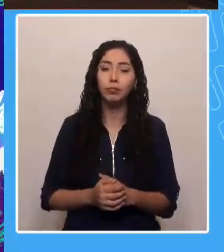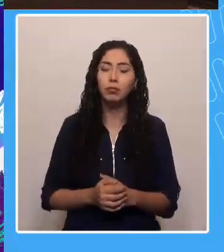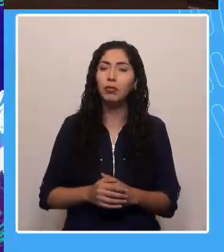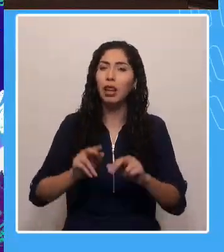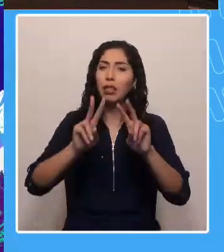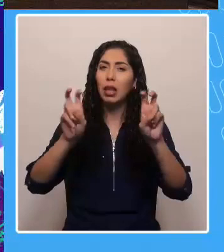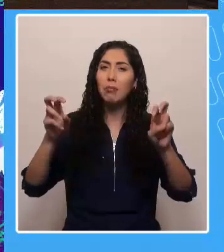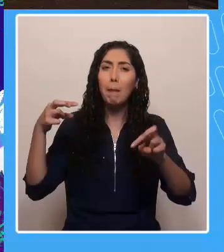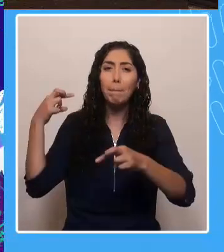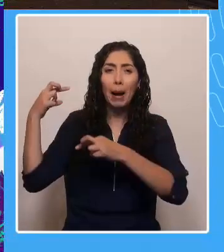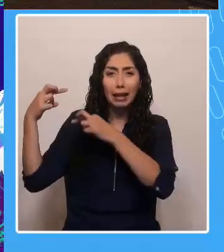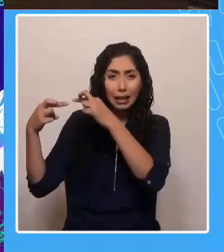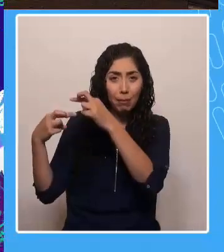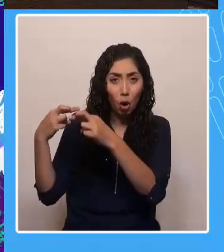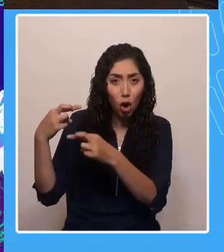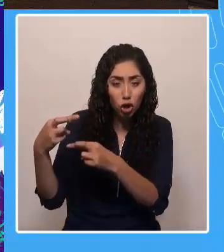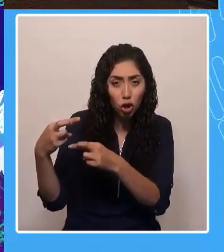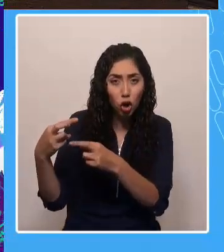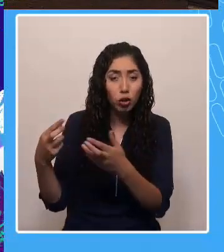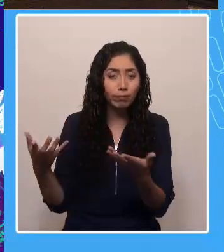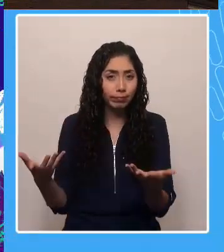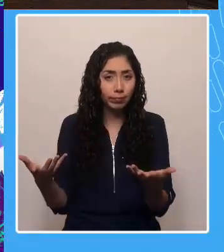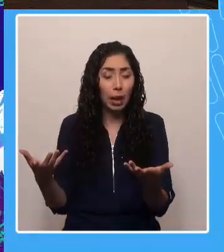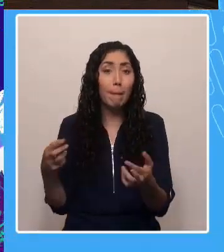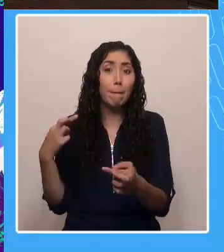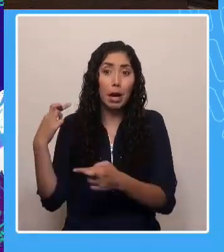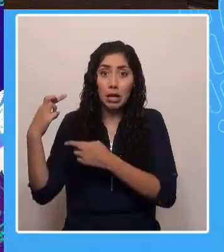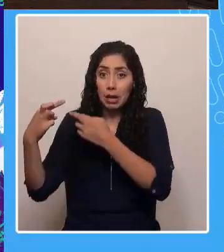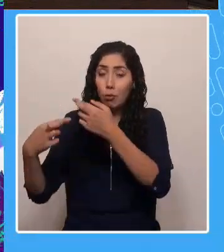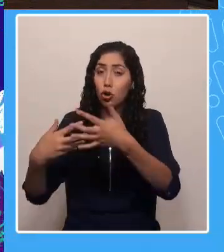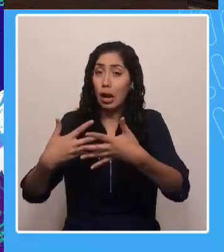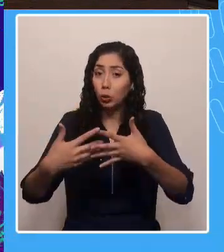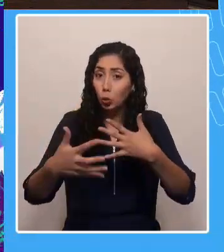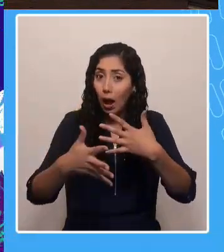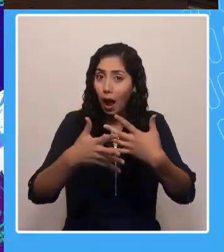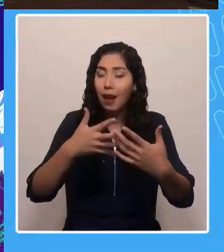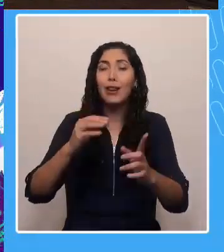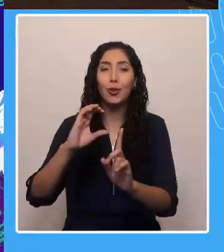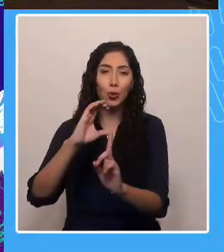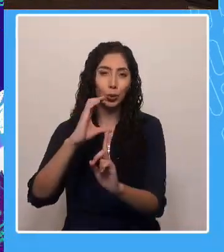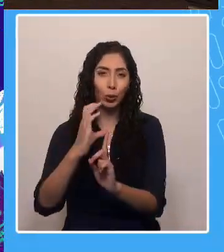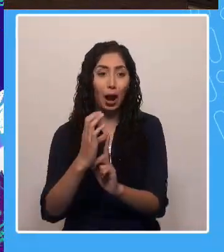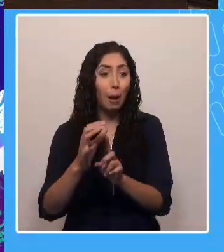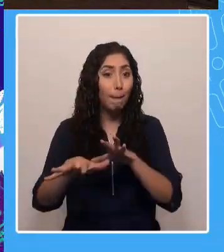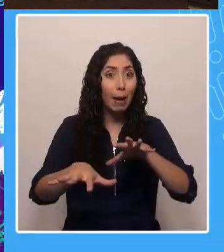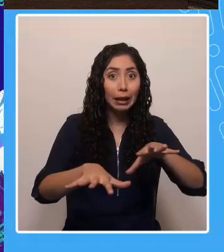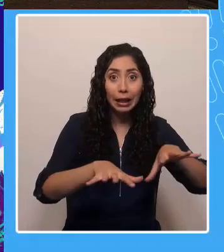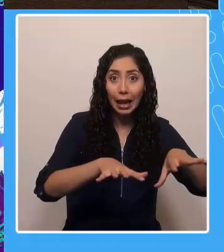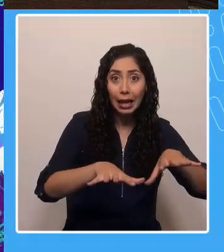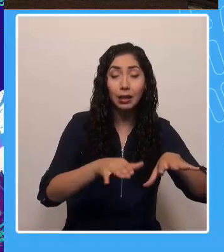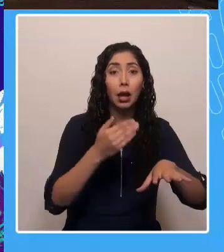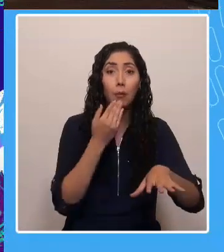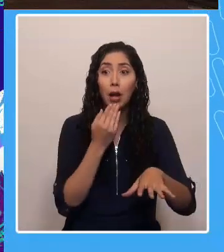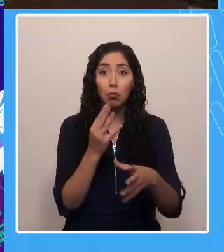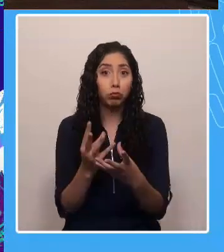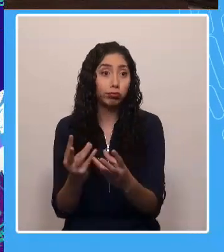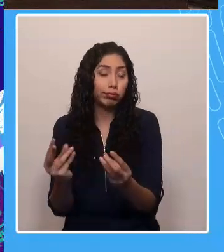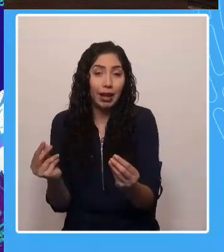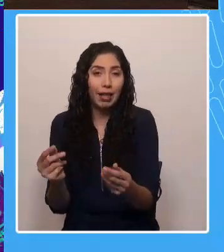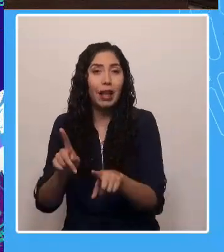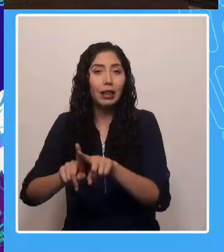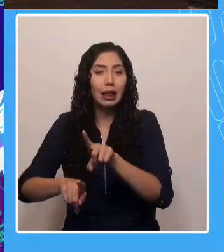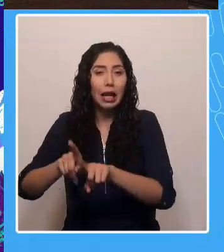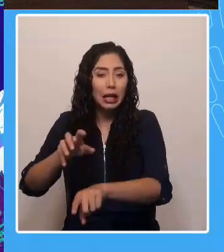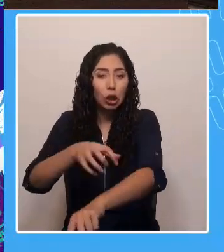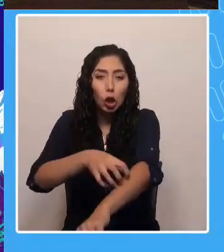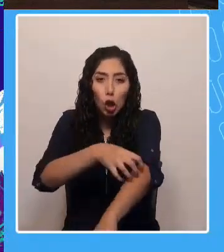su máxima acepción, patrimonios naturales y culturales, materiales e inmateriales, de los territorios, de